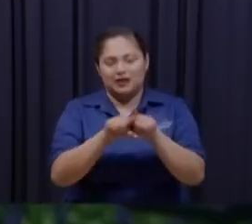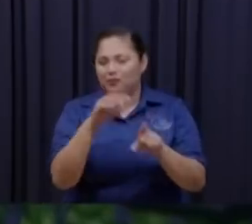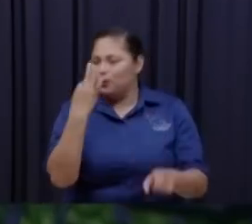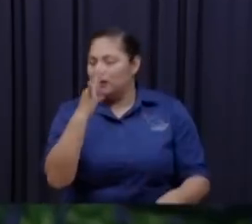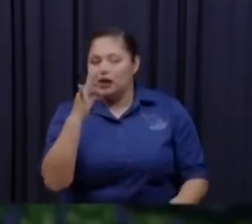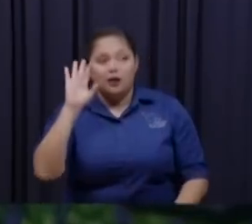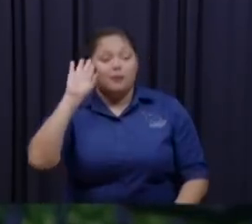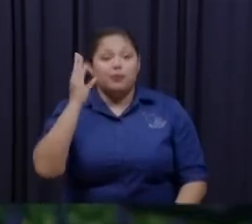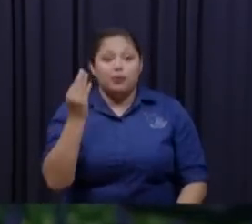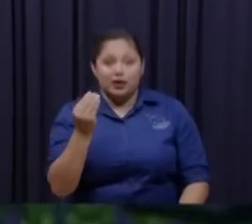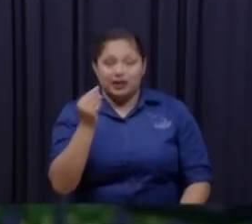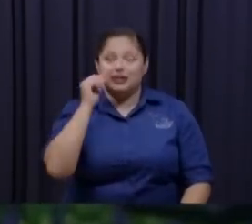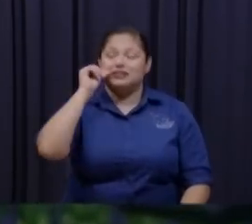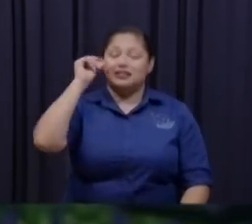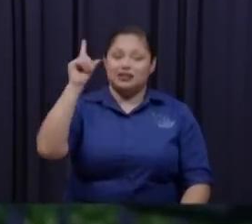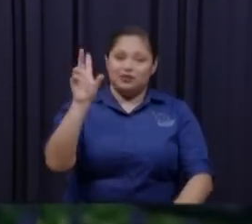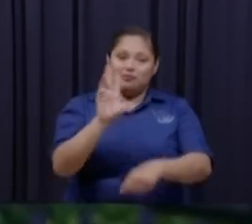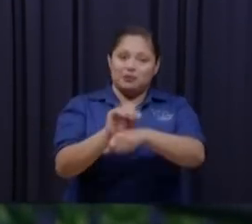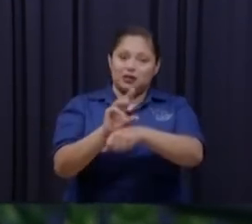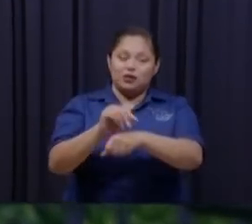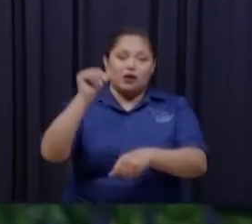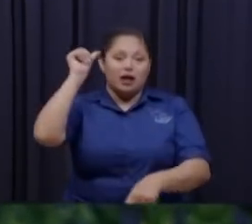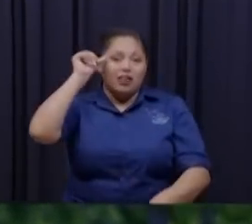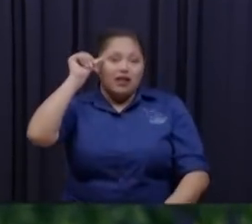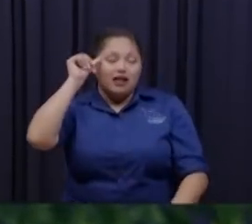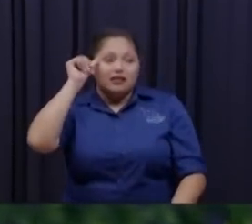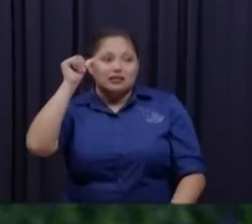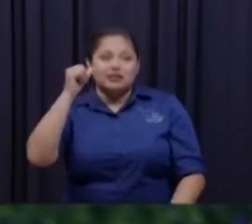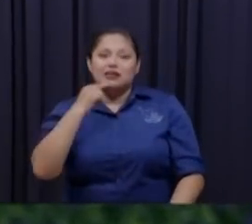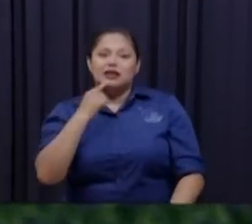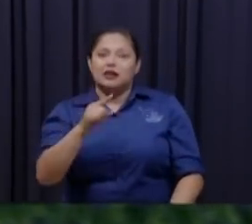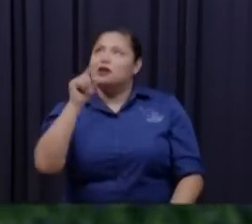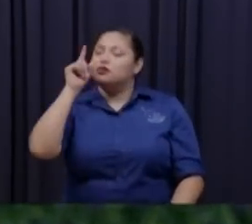Porque el Señor permitió que Adán dijera: tú eres